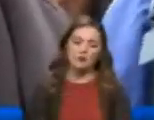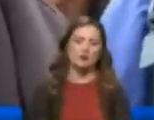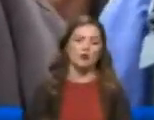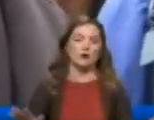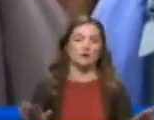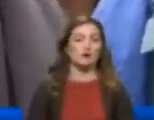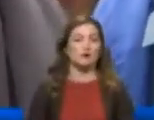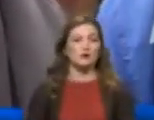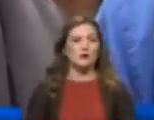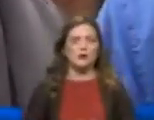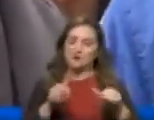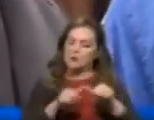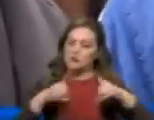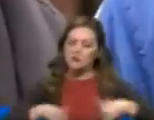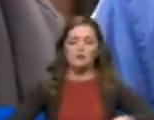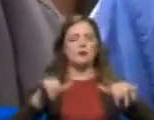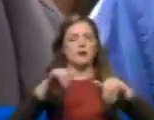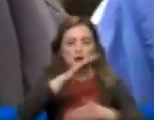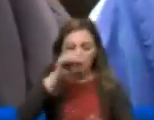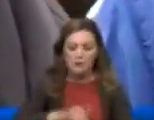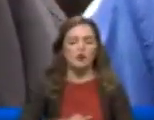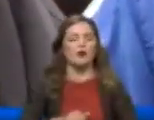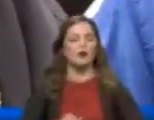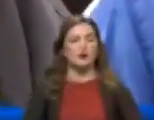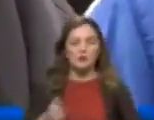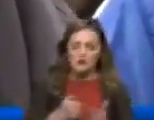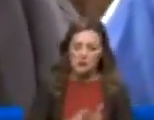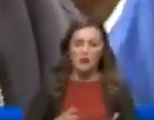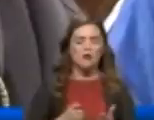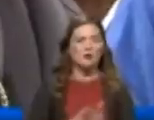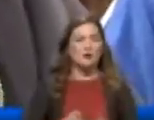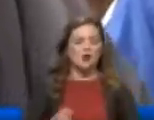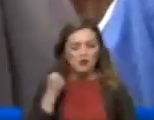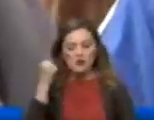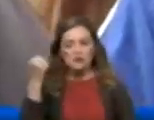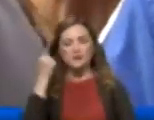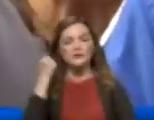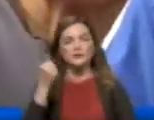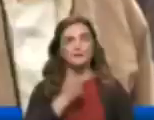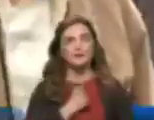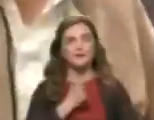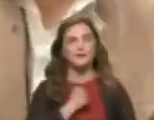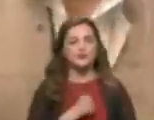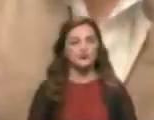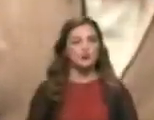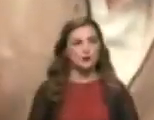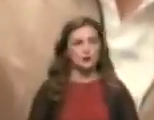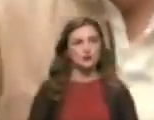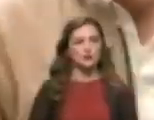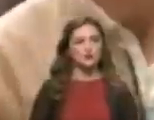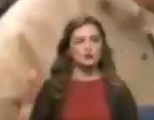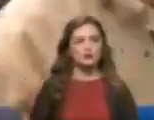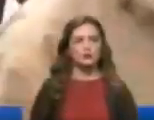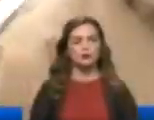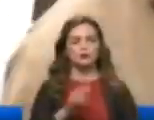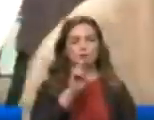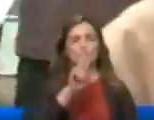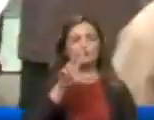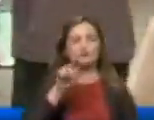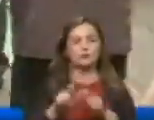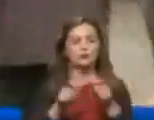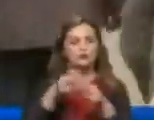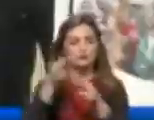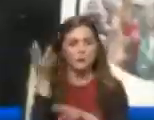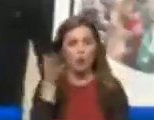inclaudicable. Seguiremos nosotros firmes en la causa por los derechos que nos asiste. Indicaron que son 23.000 los